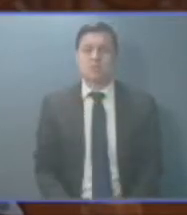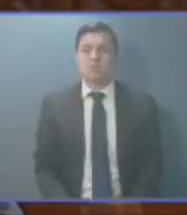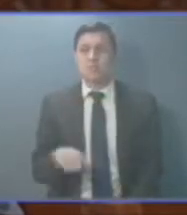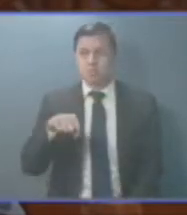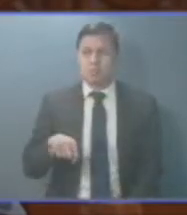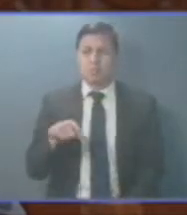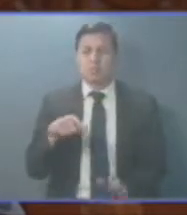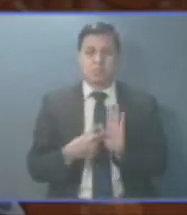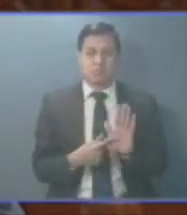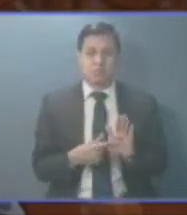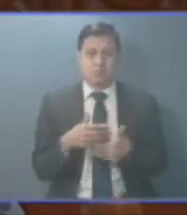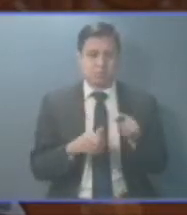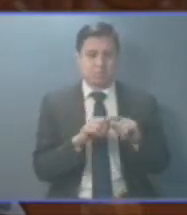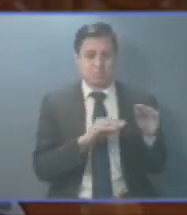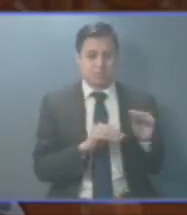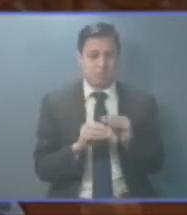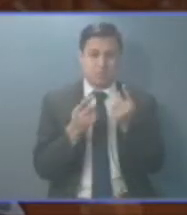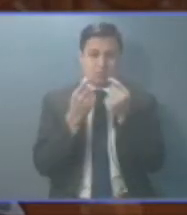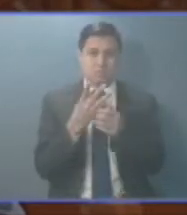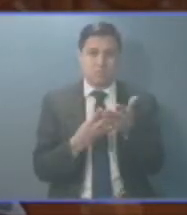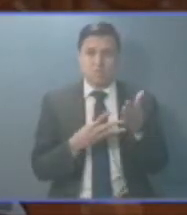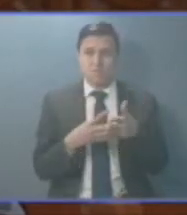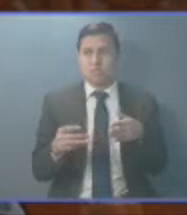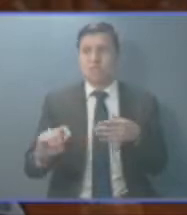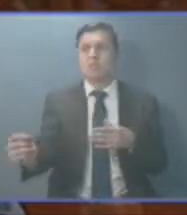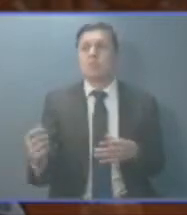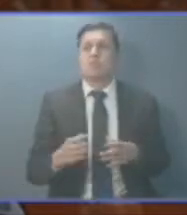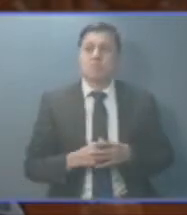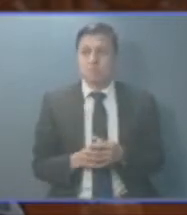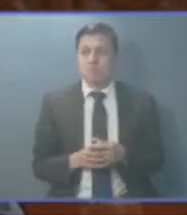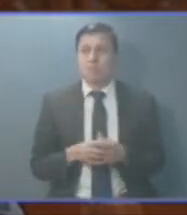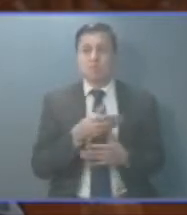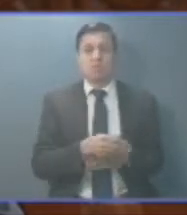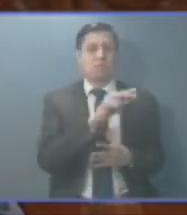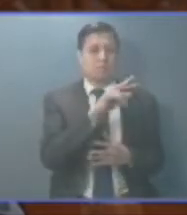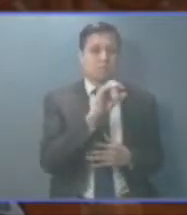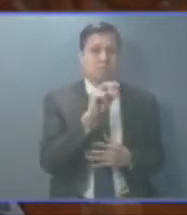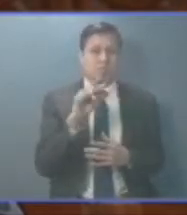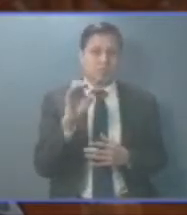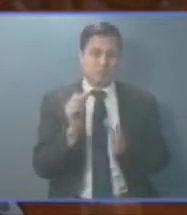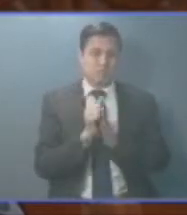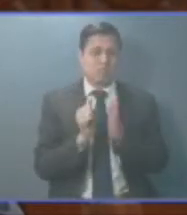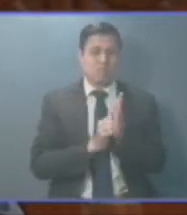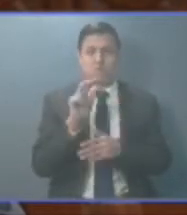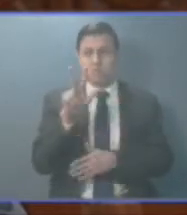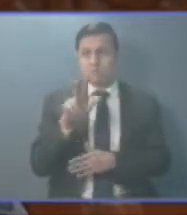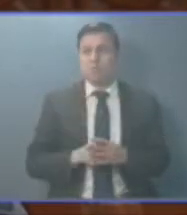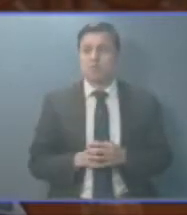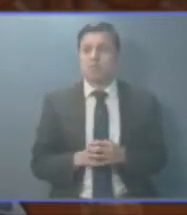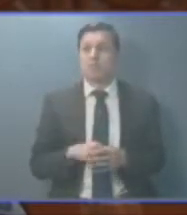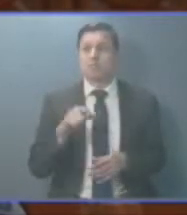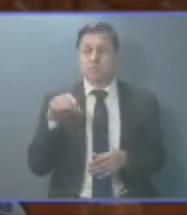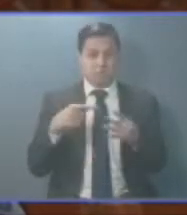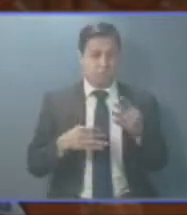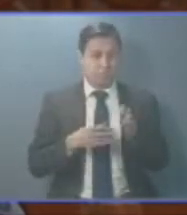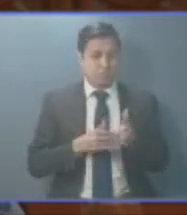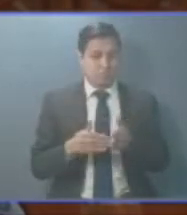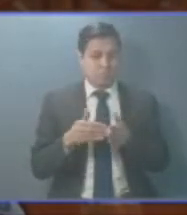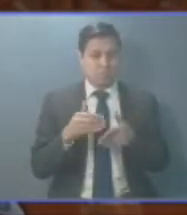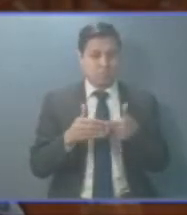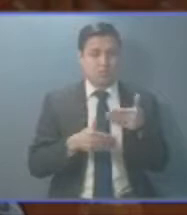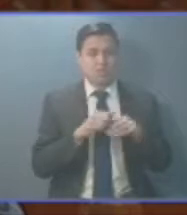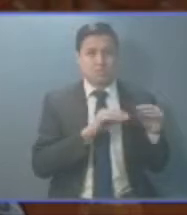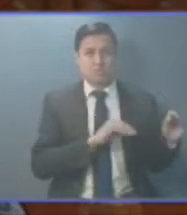presente ejercicio financiero fiscal de 2020. Artículo 3. El presente decreto